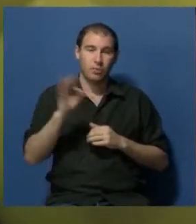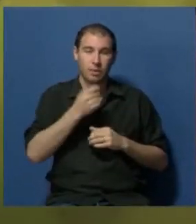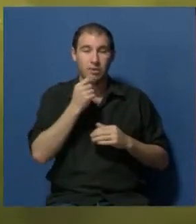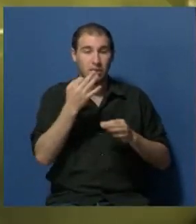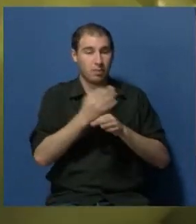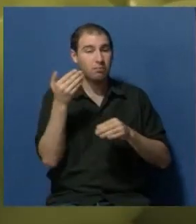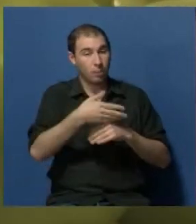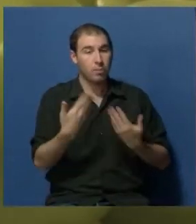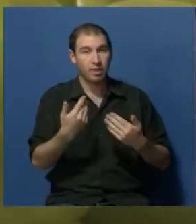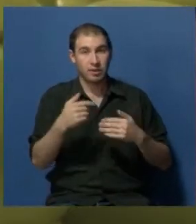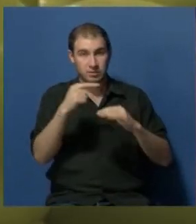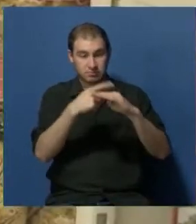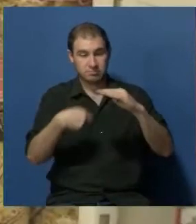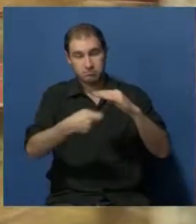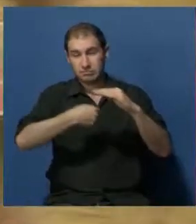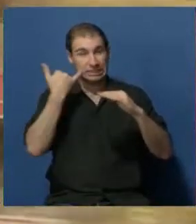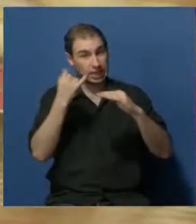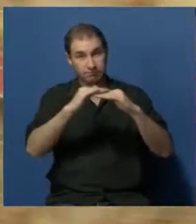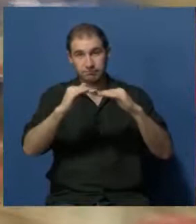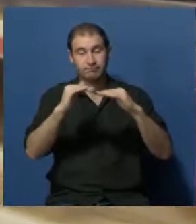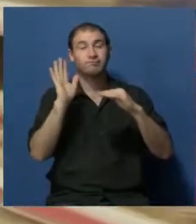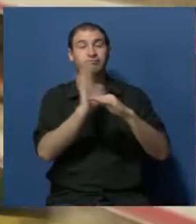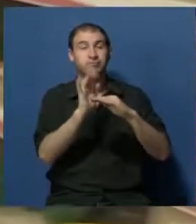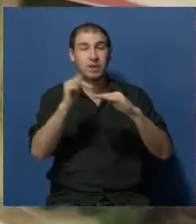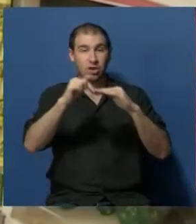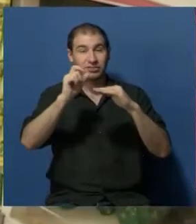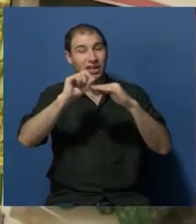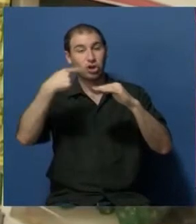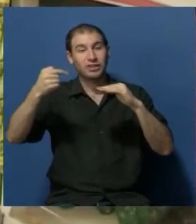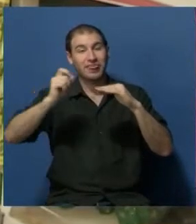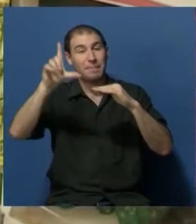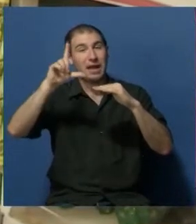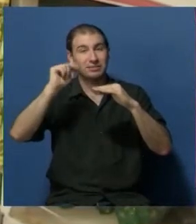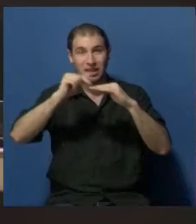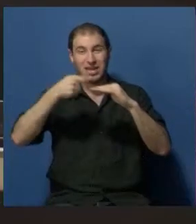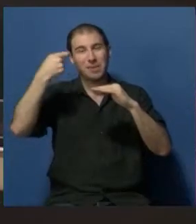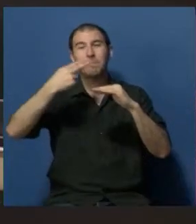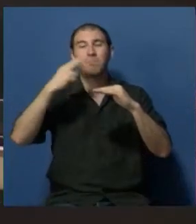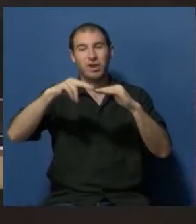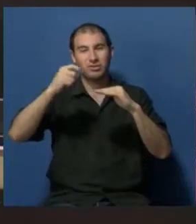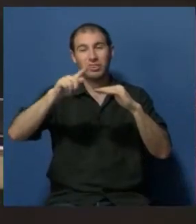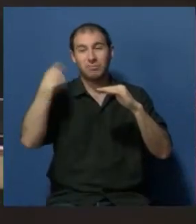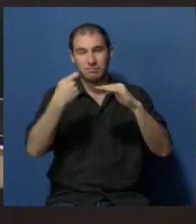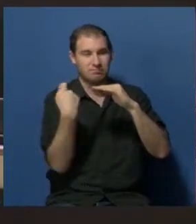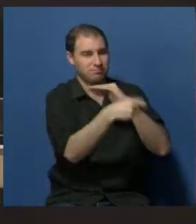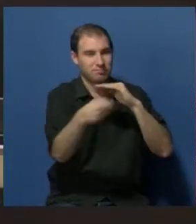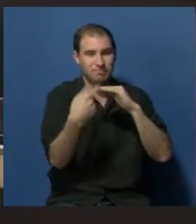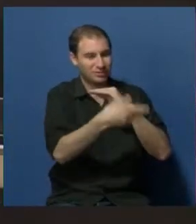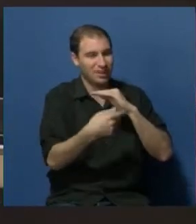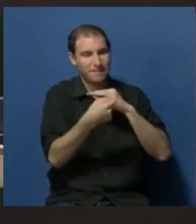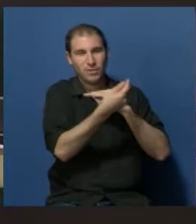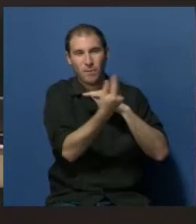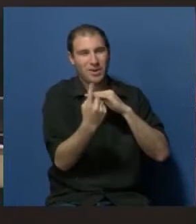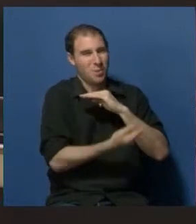los chicos a la escuela. Una vez que se cubre esa situación, lo que sobre puede llegar a tener un impuesto para redistribuir en aquellos que no les alcanza el